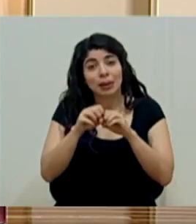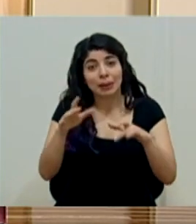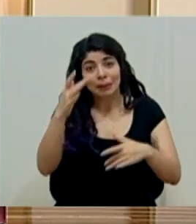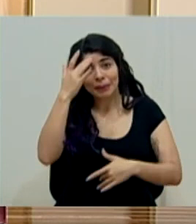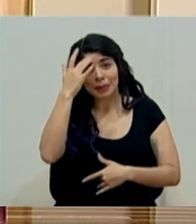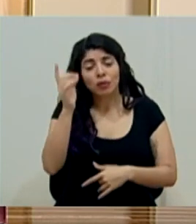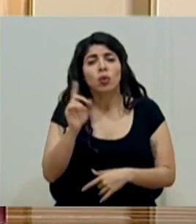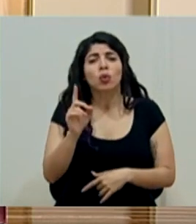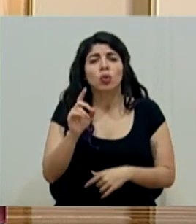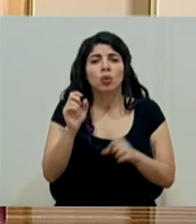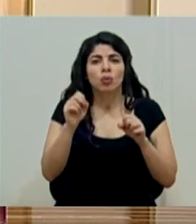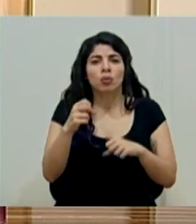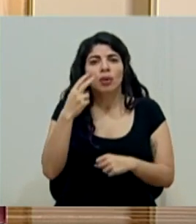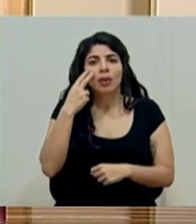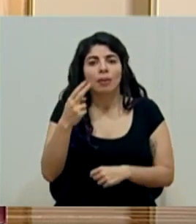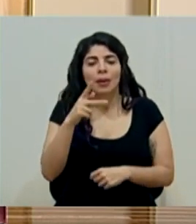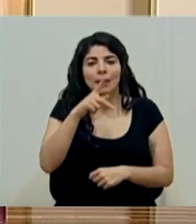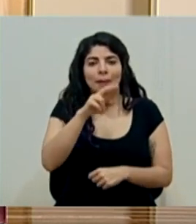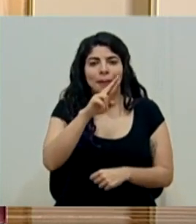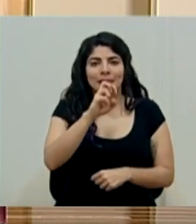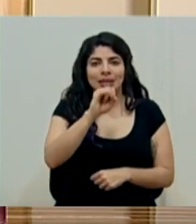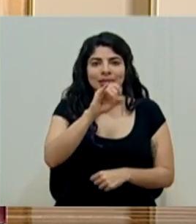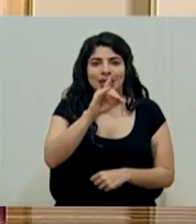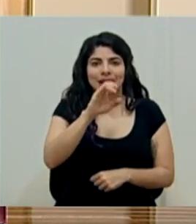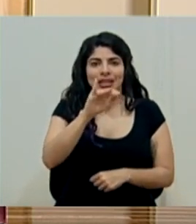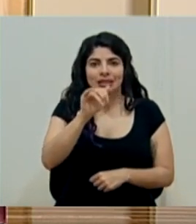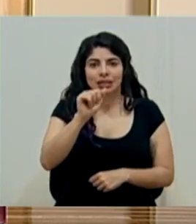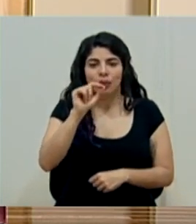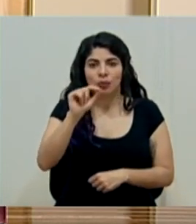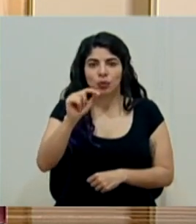está disponible en el sitio